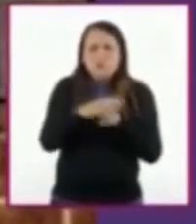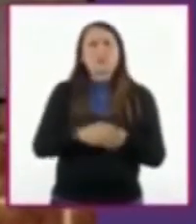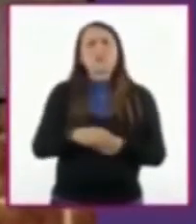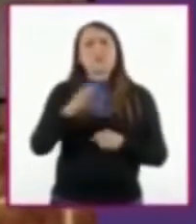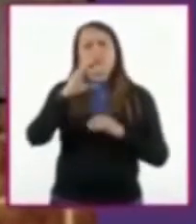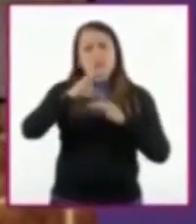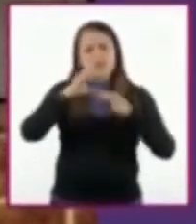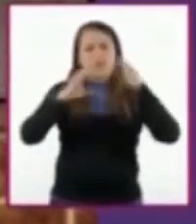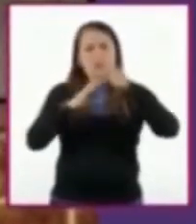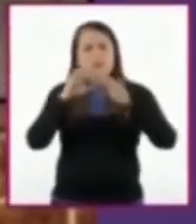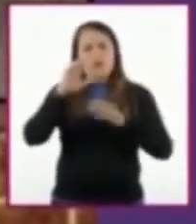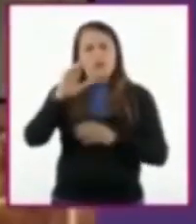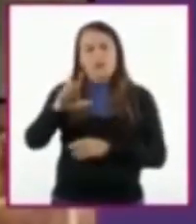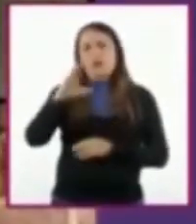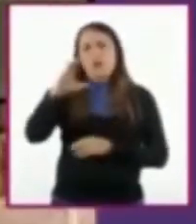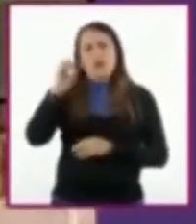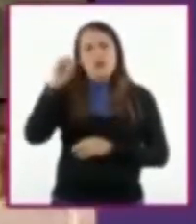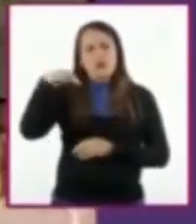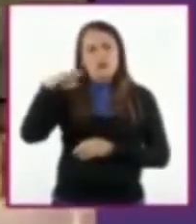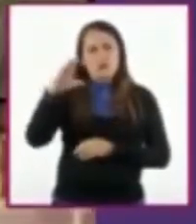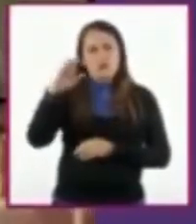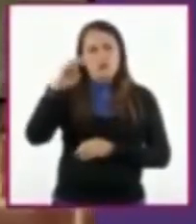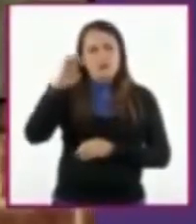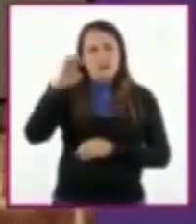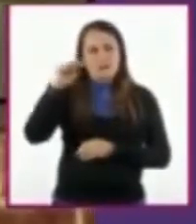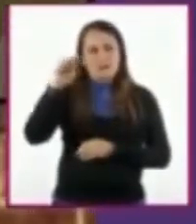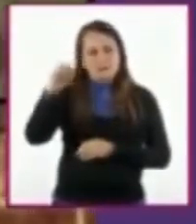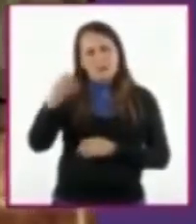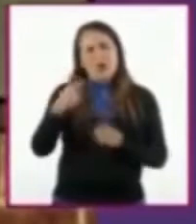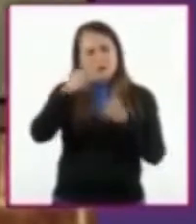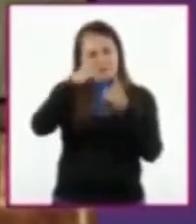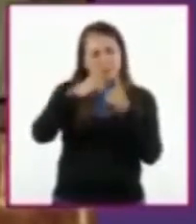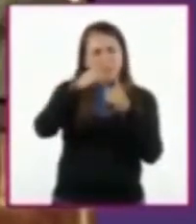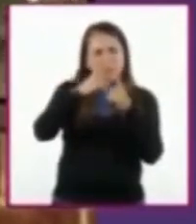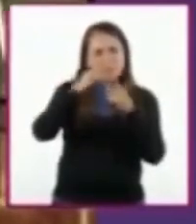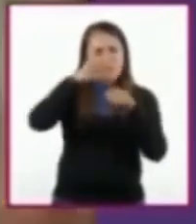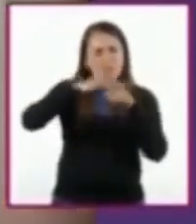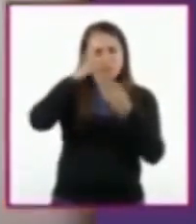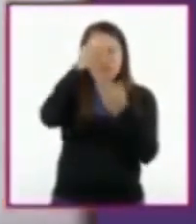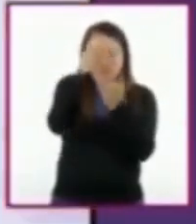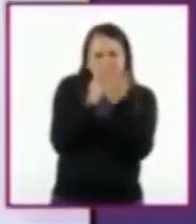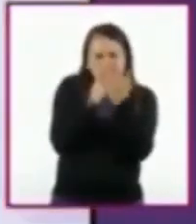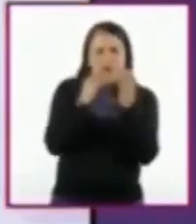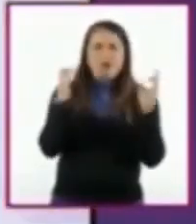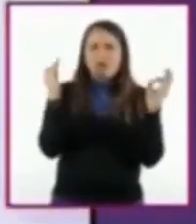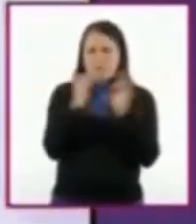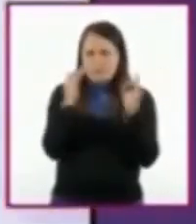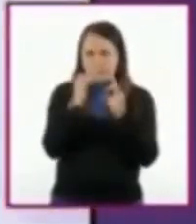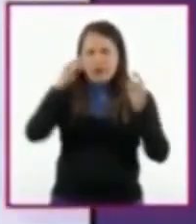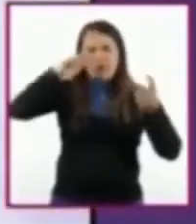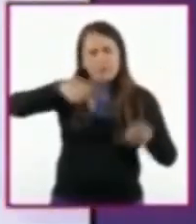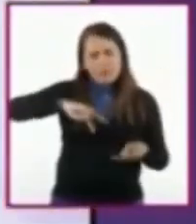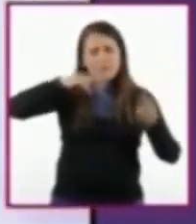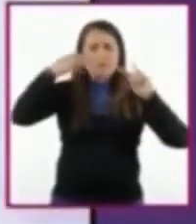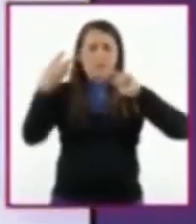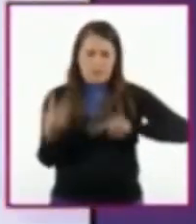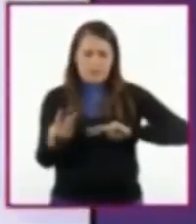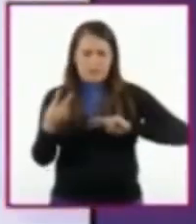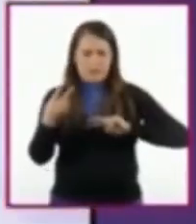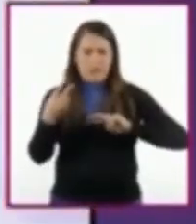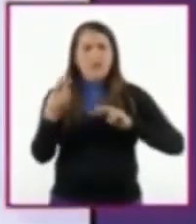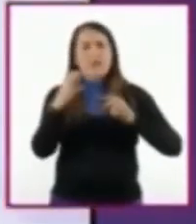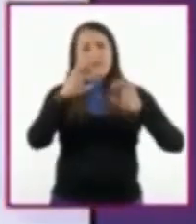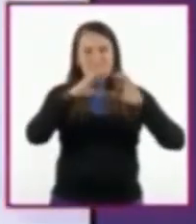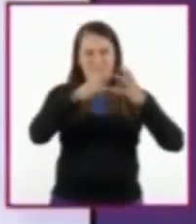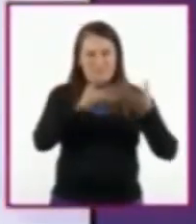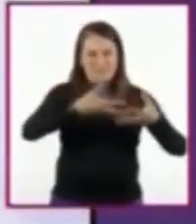los techos elaborados con concreto ayudan a tener una temperatura más baja. Por otro lado, debido al eje de inclinación de la